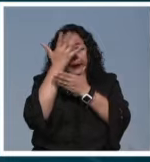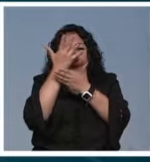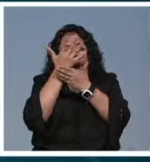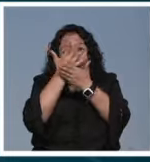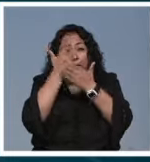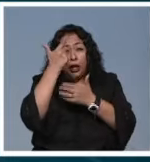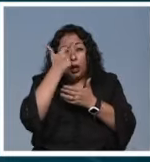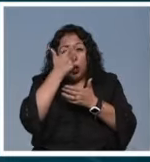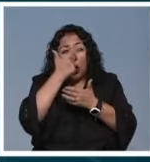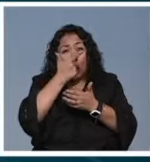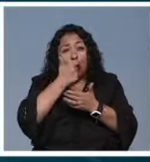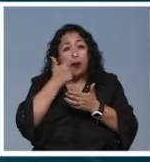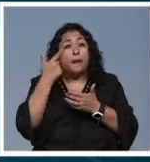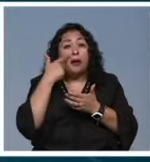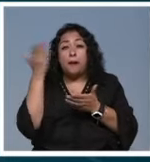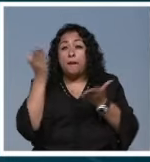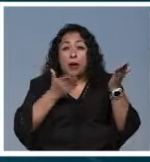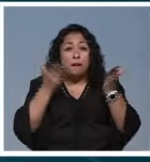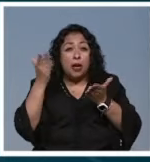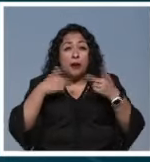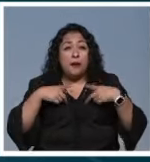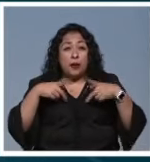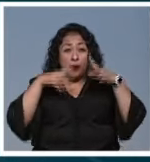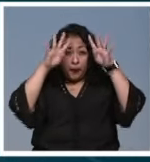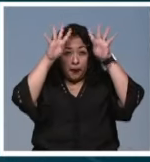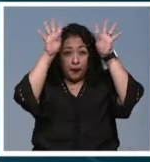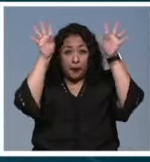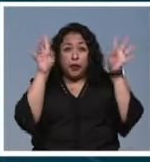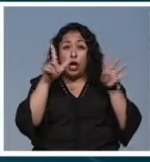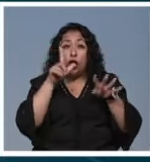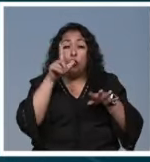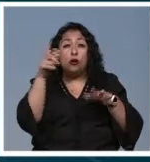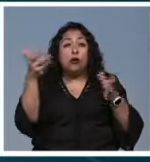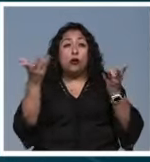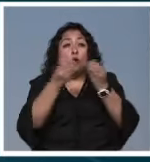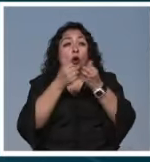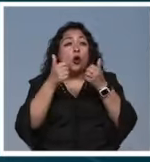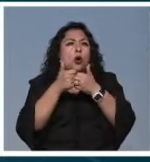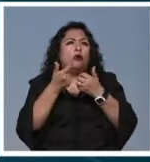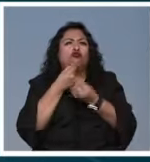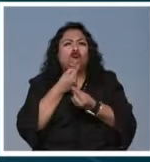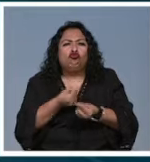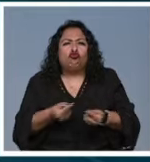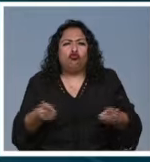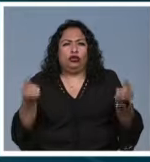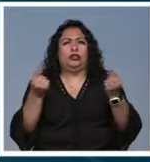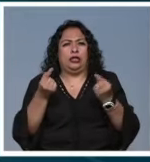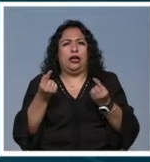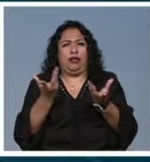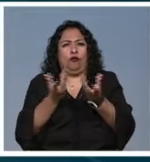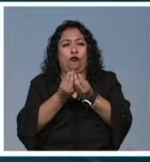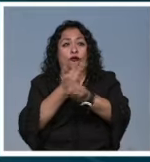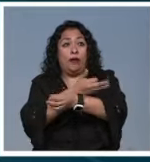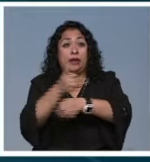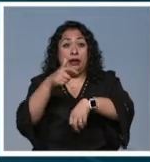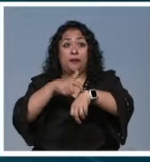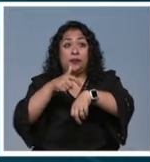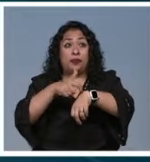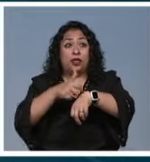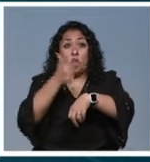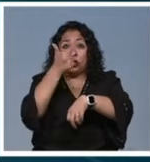del público con penachos luminosos, acompañados en su mayoría de los miembros más pequeños de la familia. En punto de las